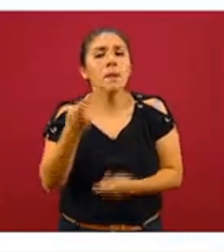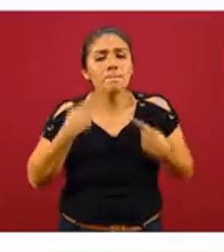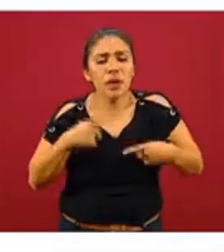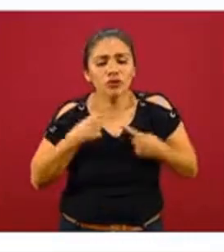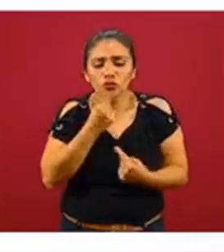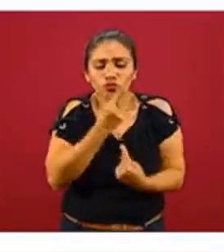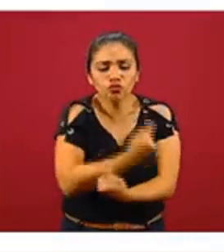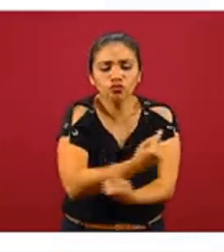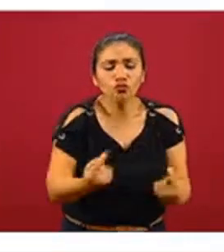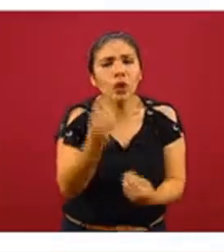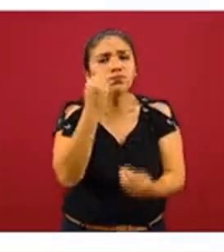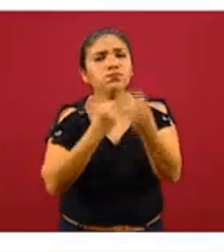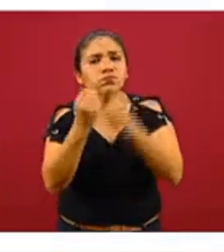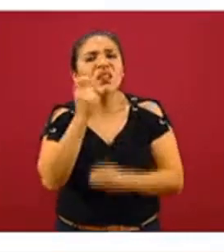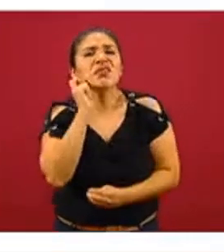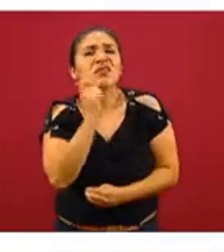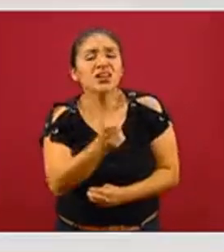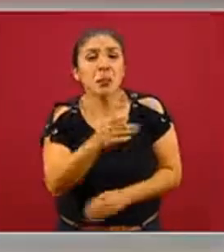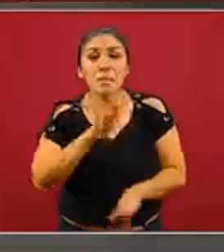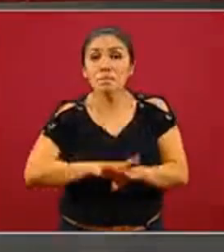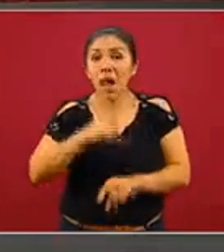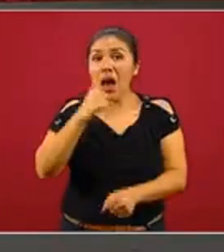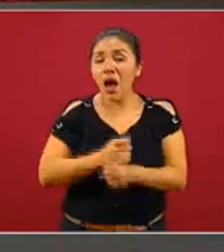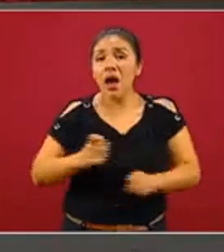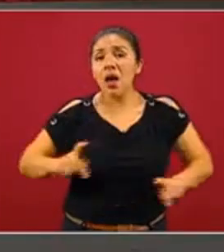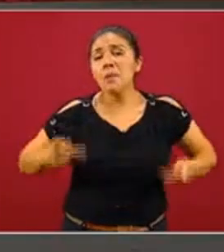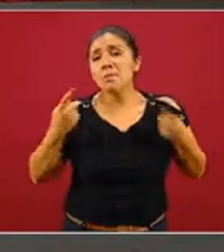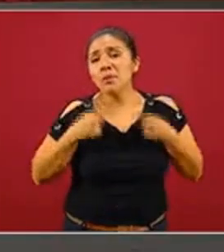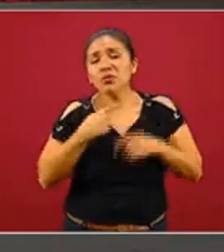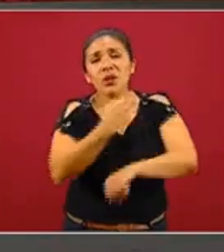infancia, particularmente en familias vulnerables.